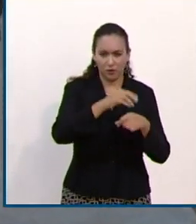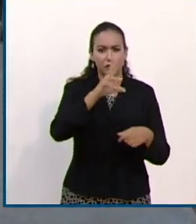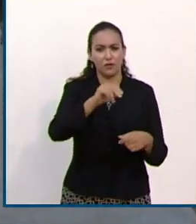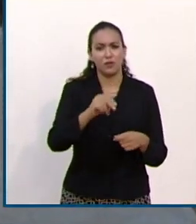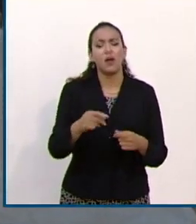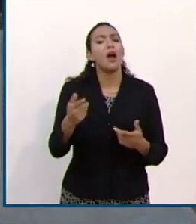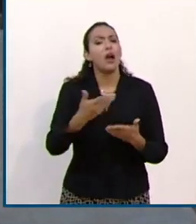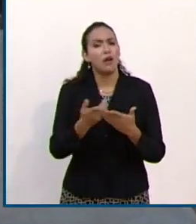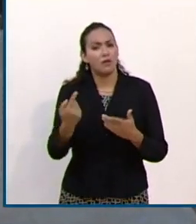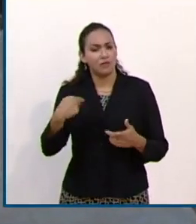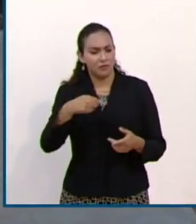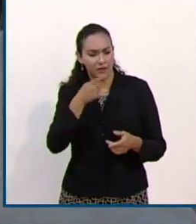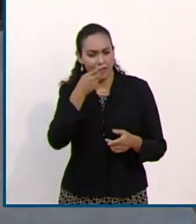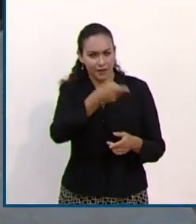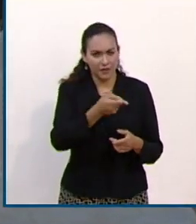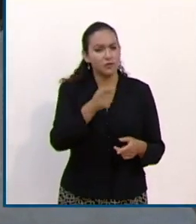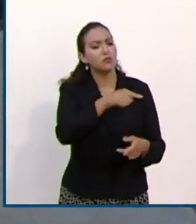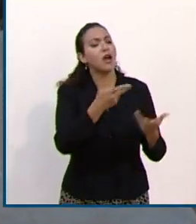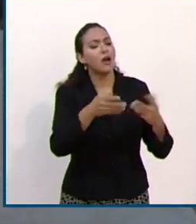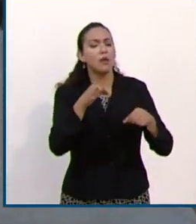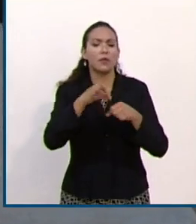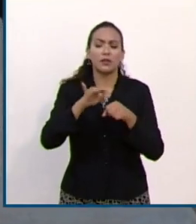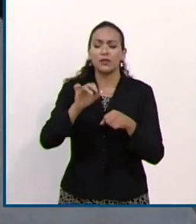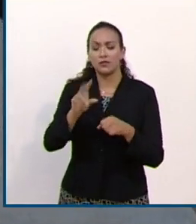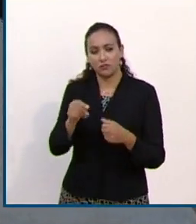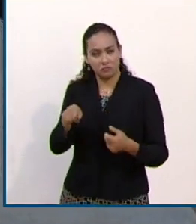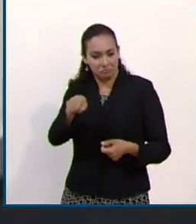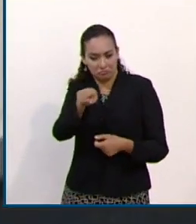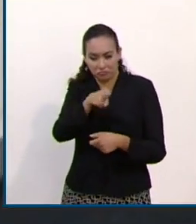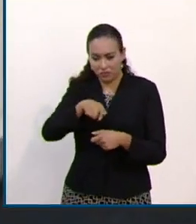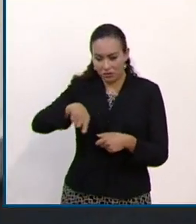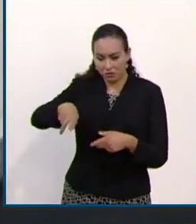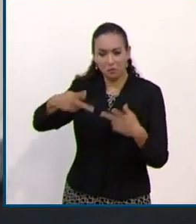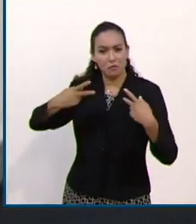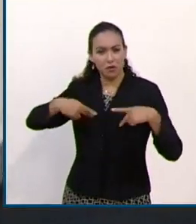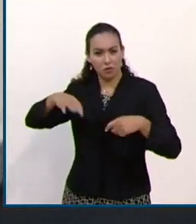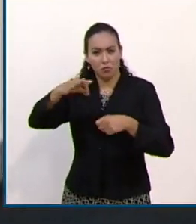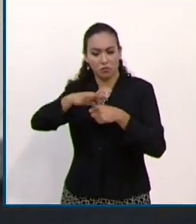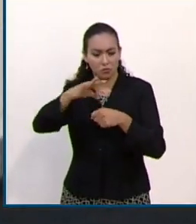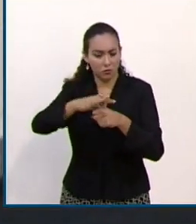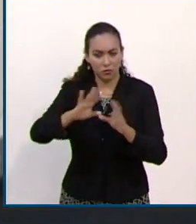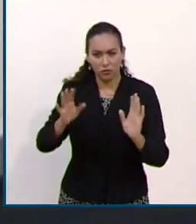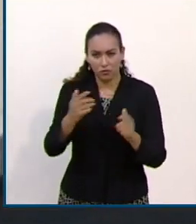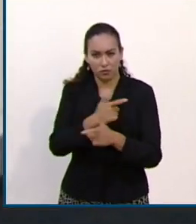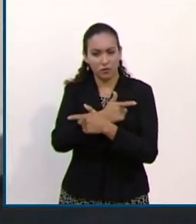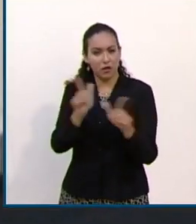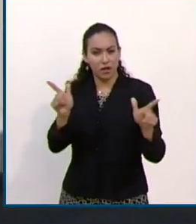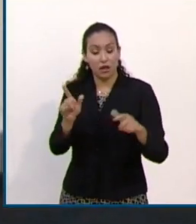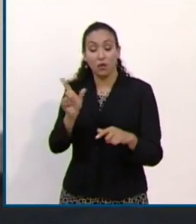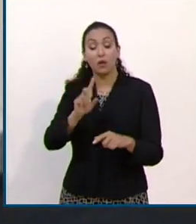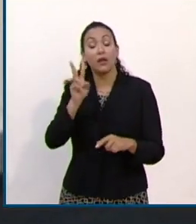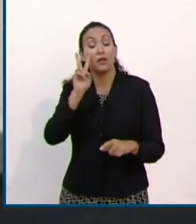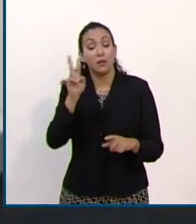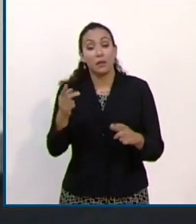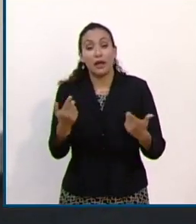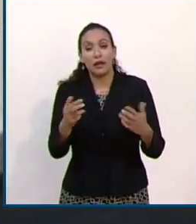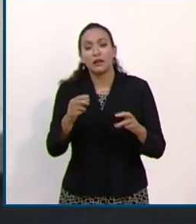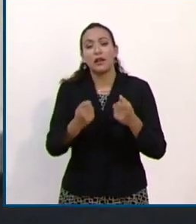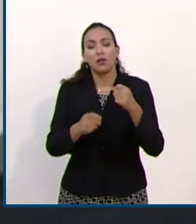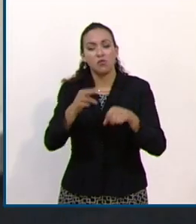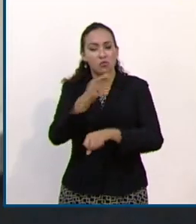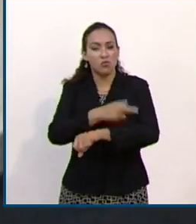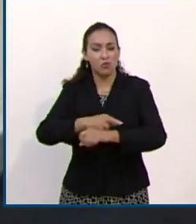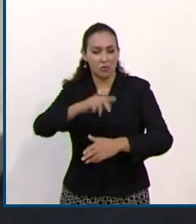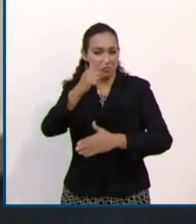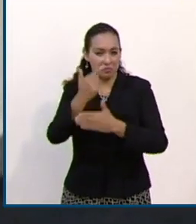votar en un determinado asunto, ya que no les temblará la mano ni se doblarán al resolver las controversias que se presenten en el proceso electoral que